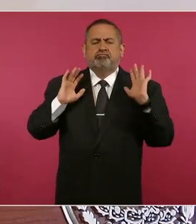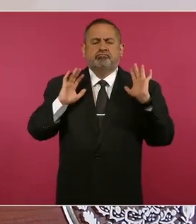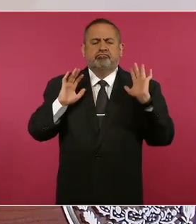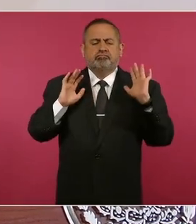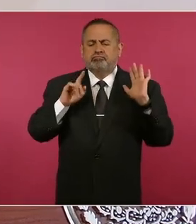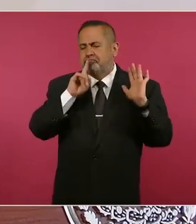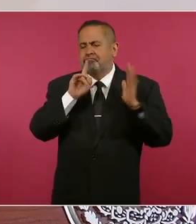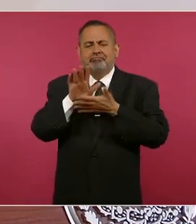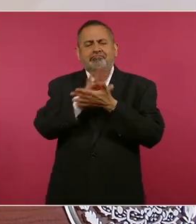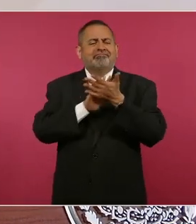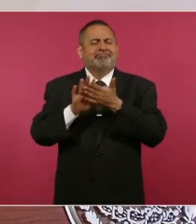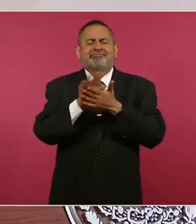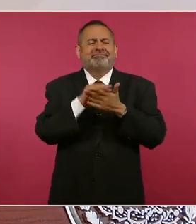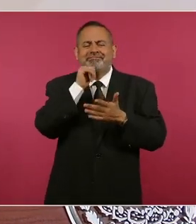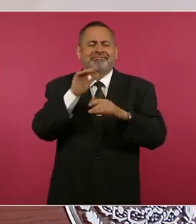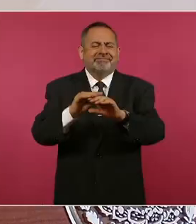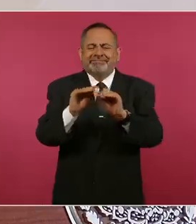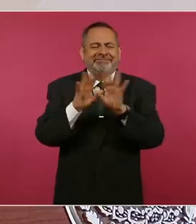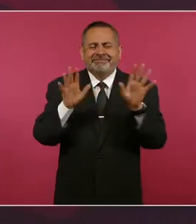bastante